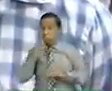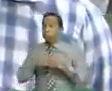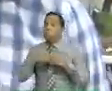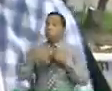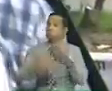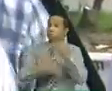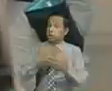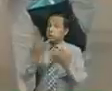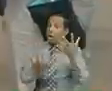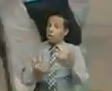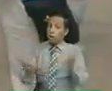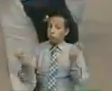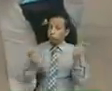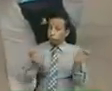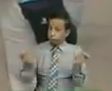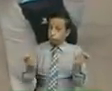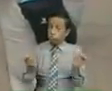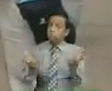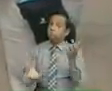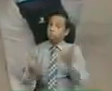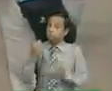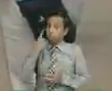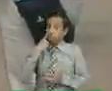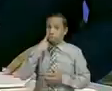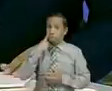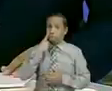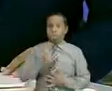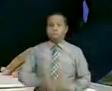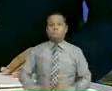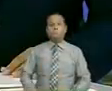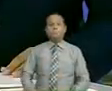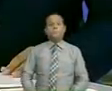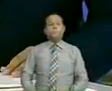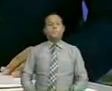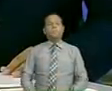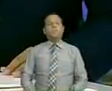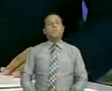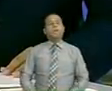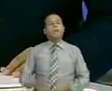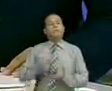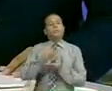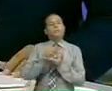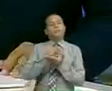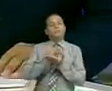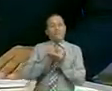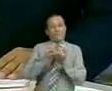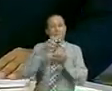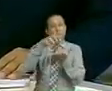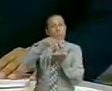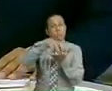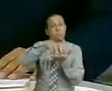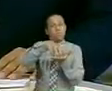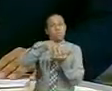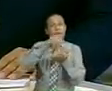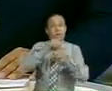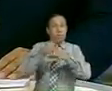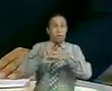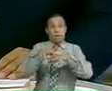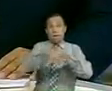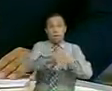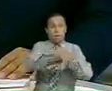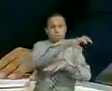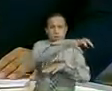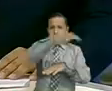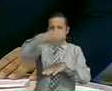mayor restricción. Informó Julio César Saona. Cinco cantones de la provincia de Los Ríos empezaron el mes de junio con semáforo en